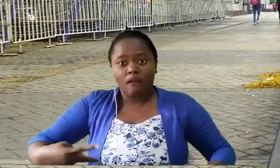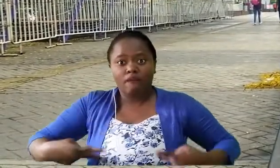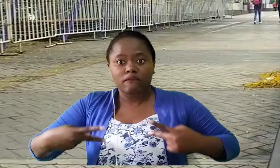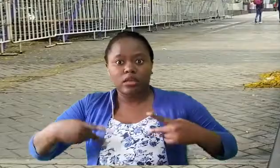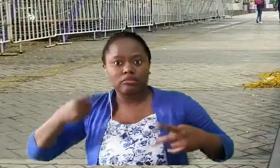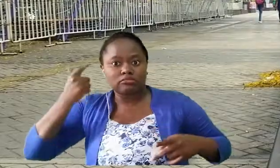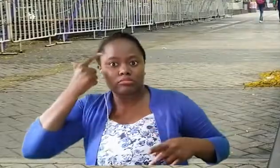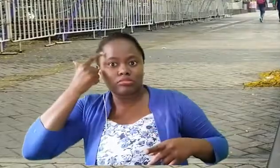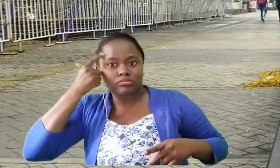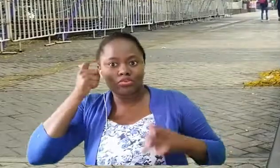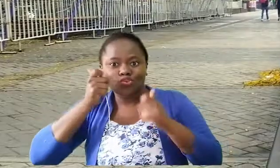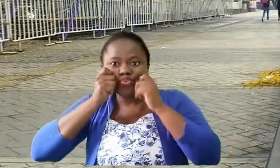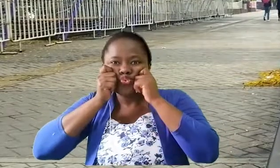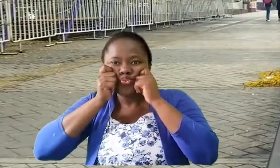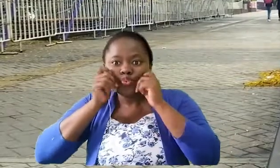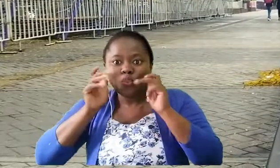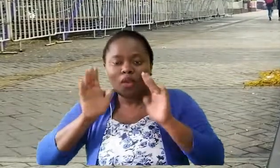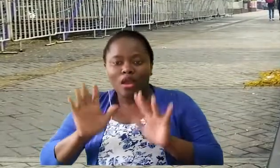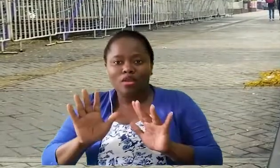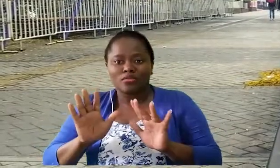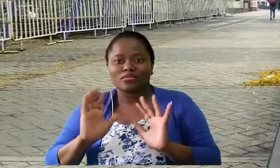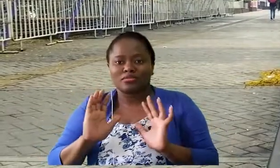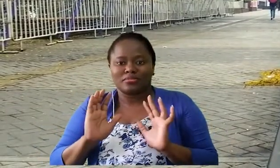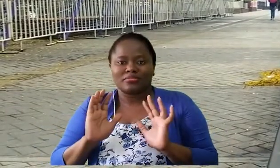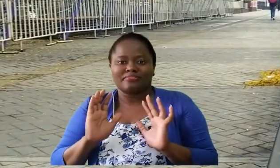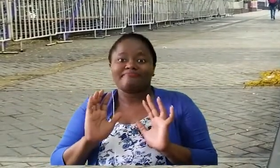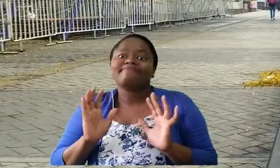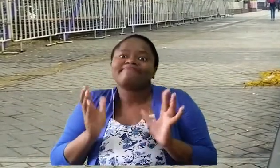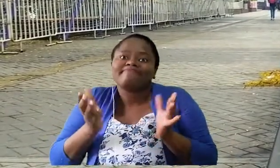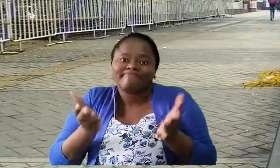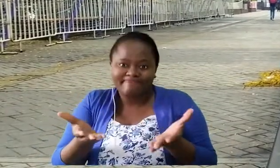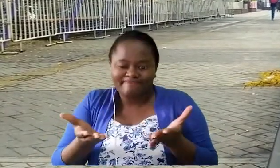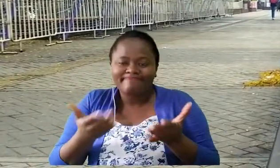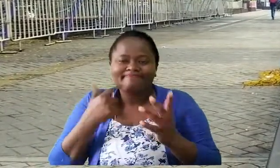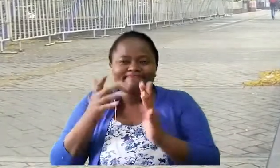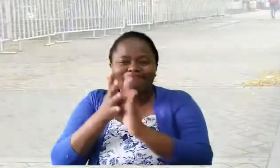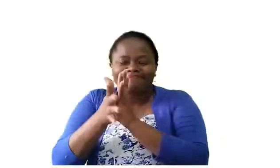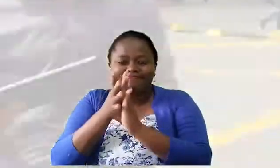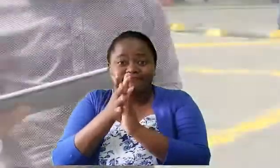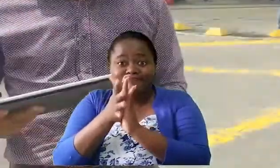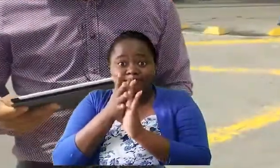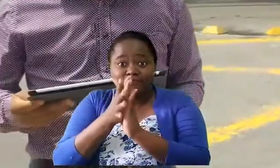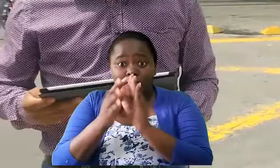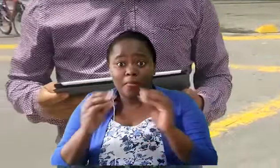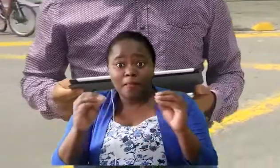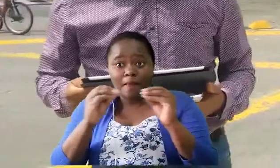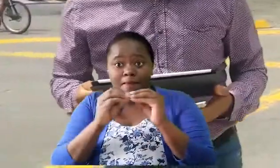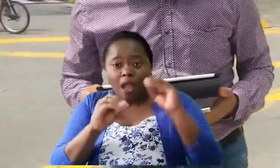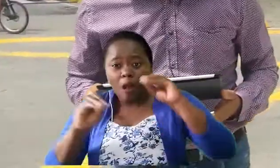supuesto. Entonces, también hablando un poco acerca de esto del diseño inteligente.